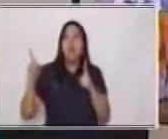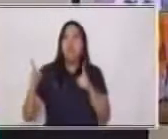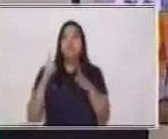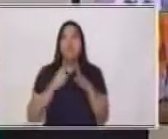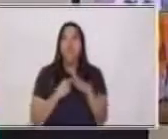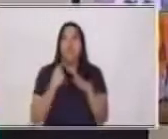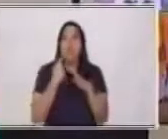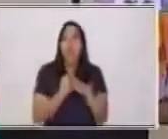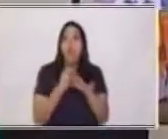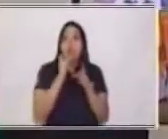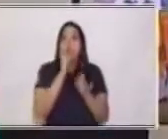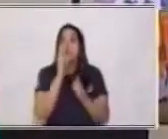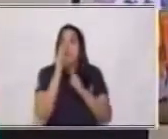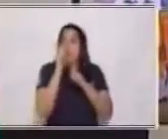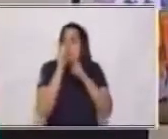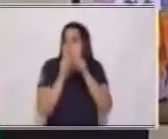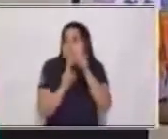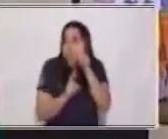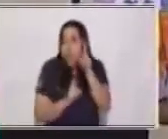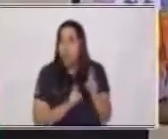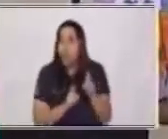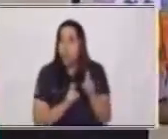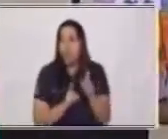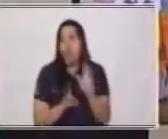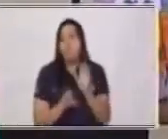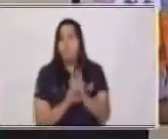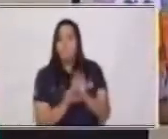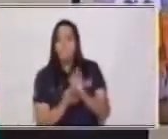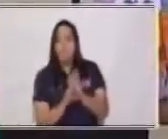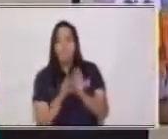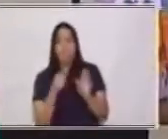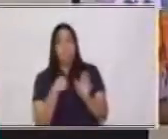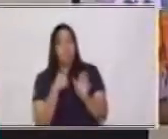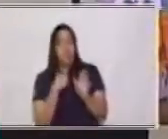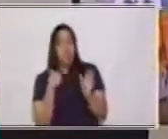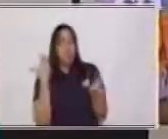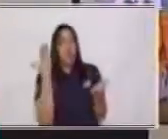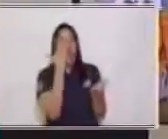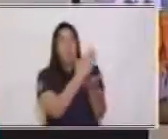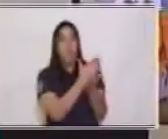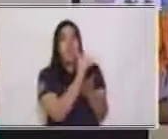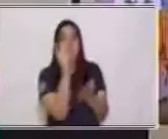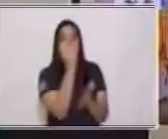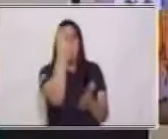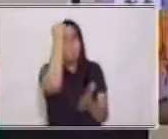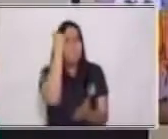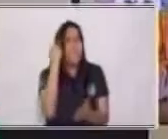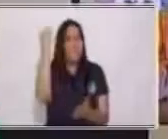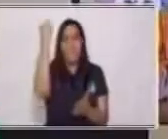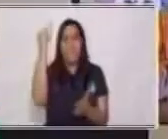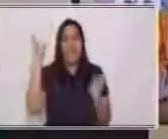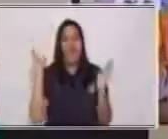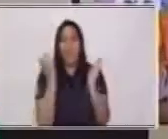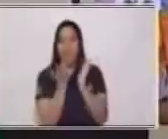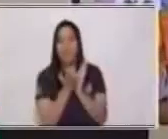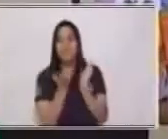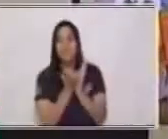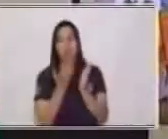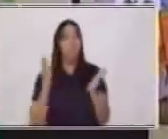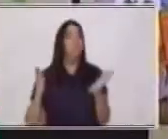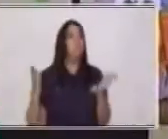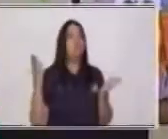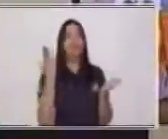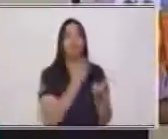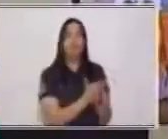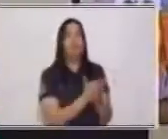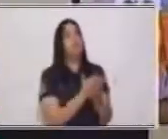cuando queremos saber algo, ¿verdad? Por ejemplo, cuando llegamos el primer día en la escuela, ¿qué es lo primero que hace la maestra? Les pregunta, ¿cómo